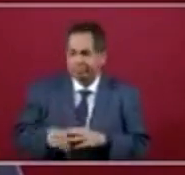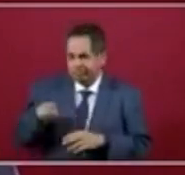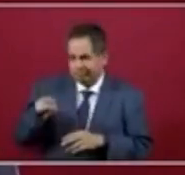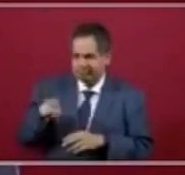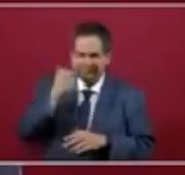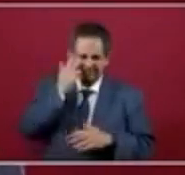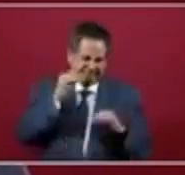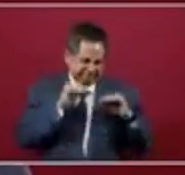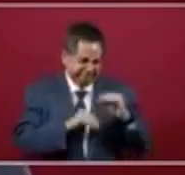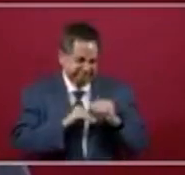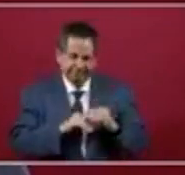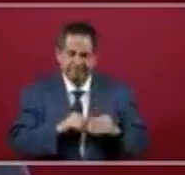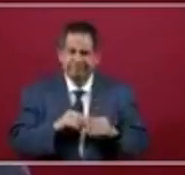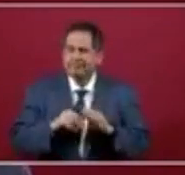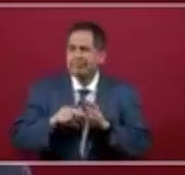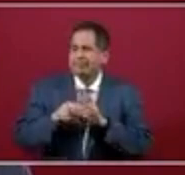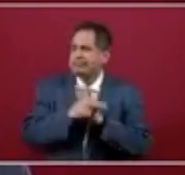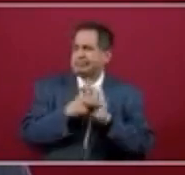estigmatizaba